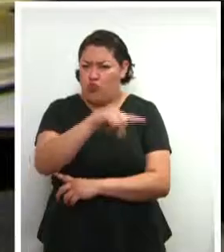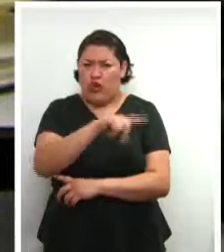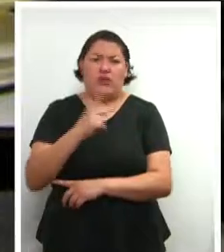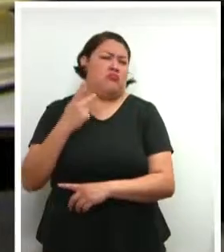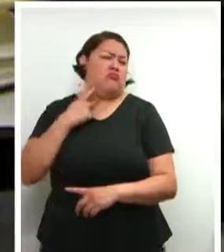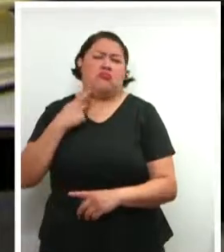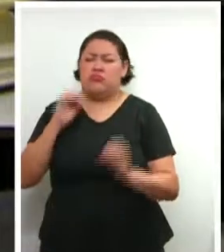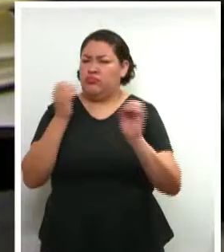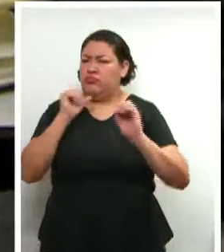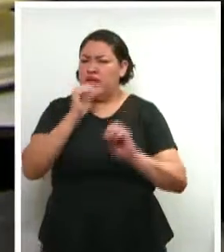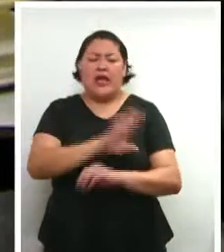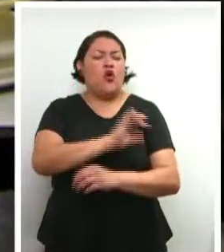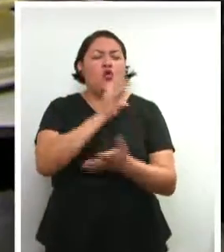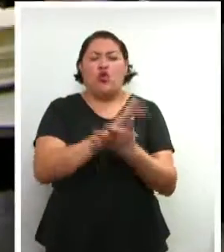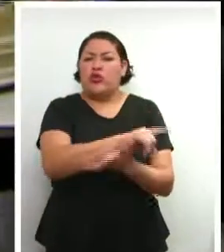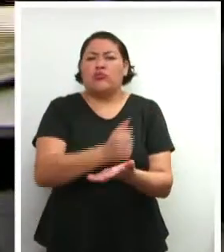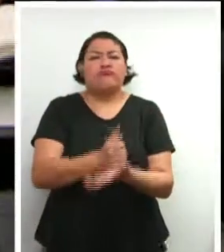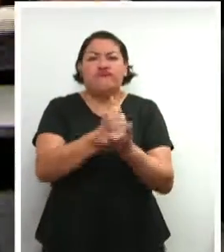políticos. La